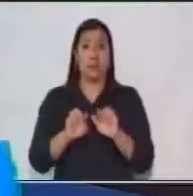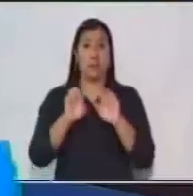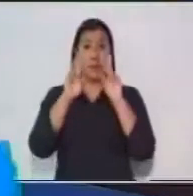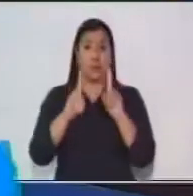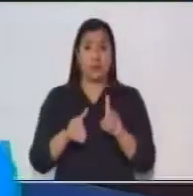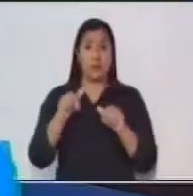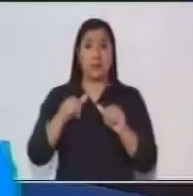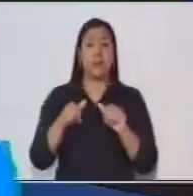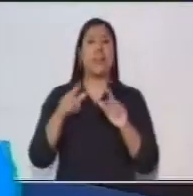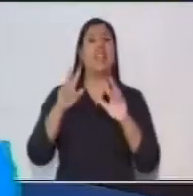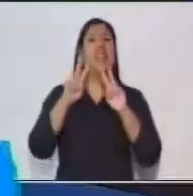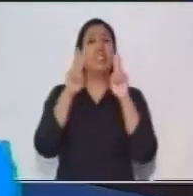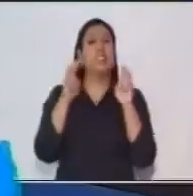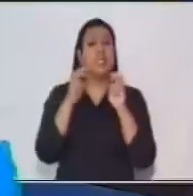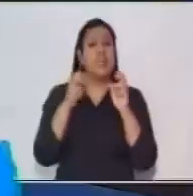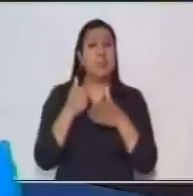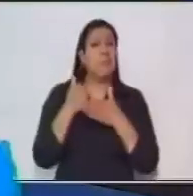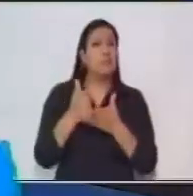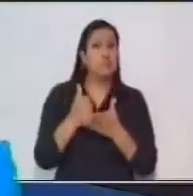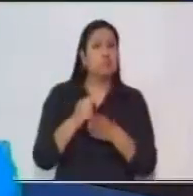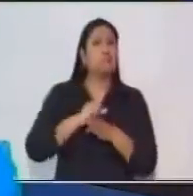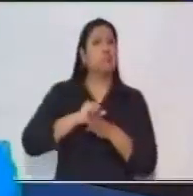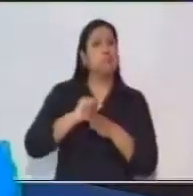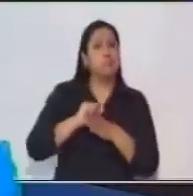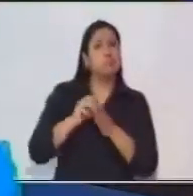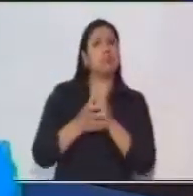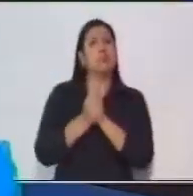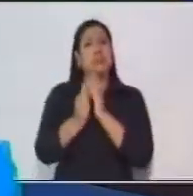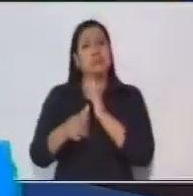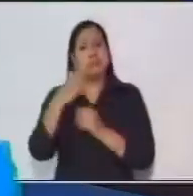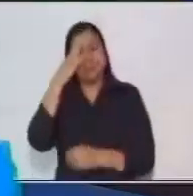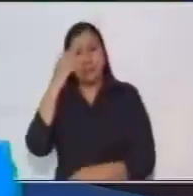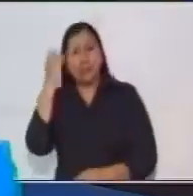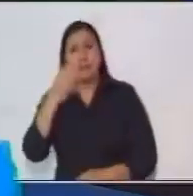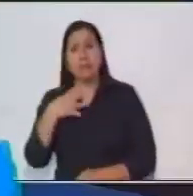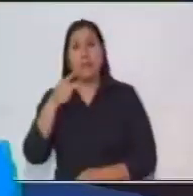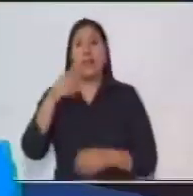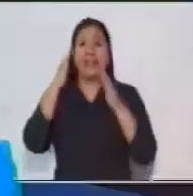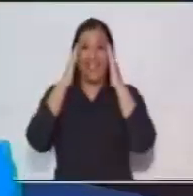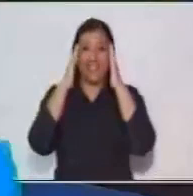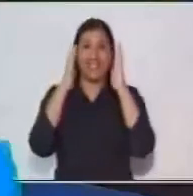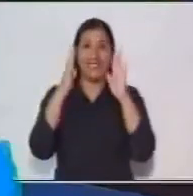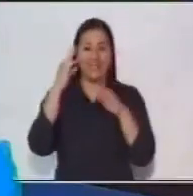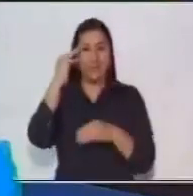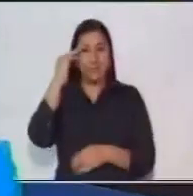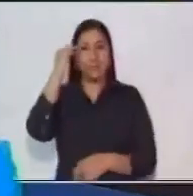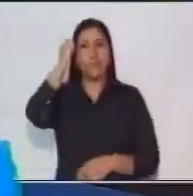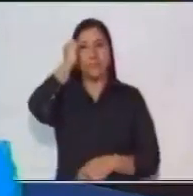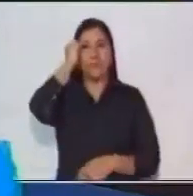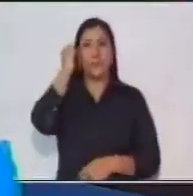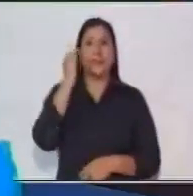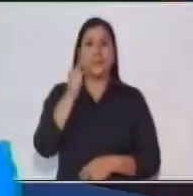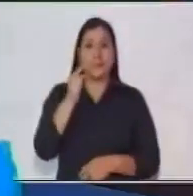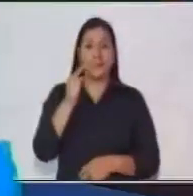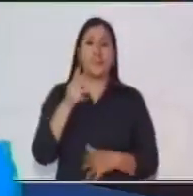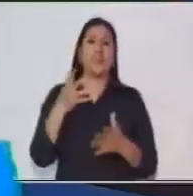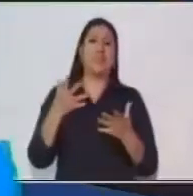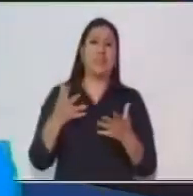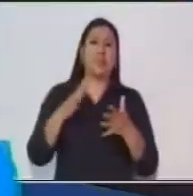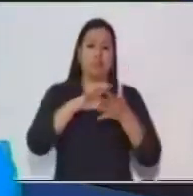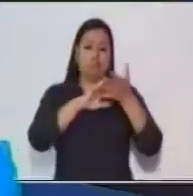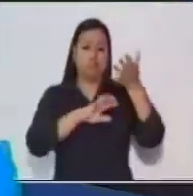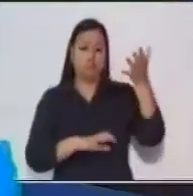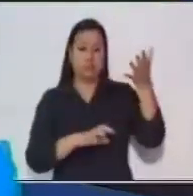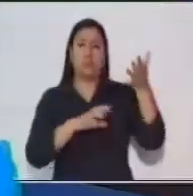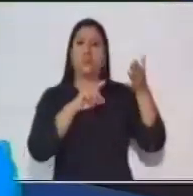les ayudará a ejercitar habilidades y destrezas como la atención, la memoria, edición de textos